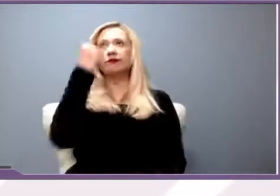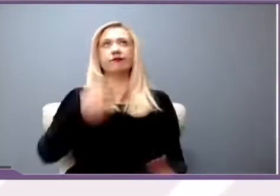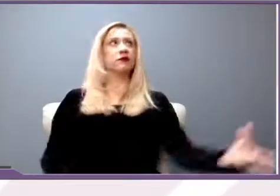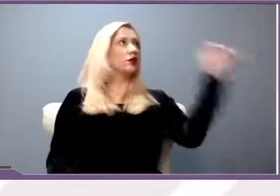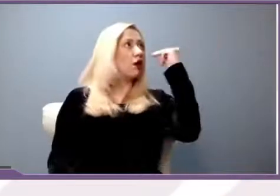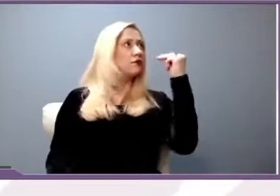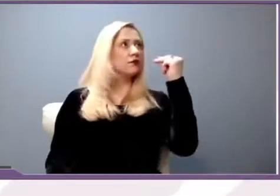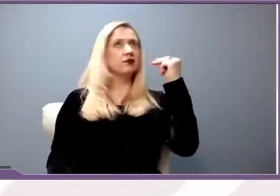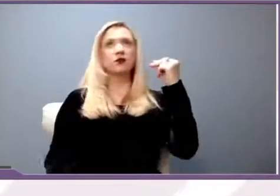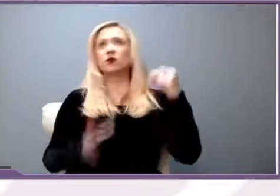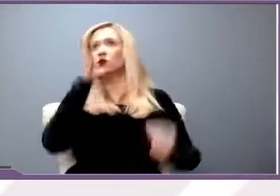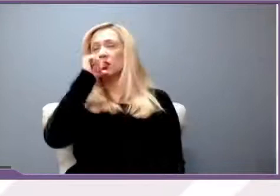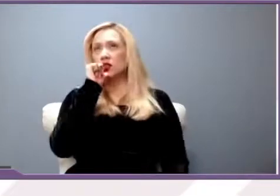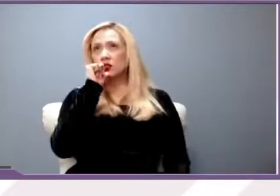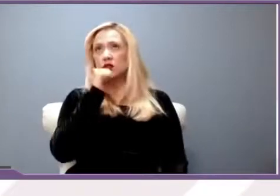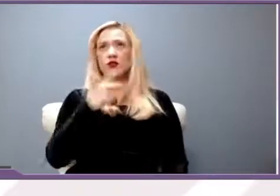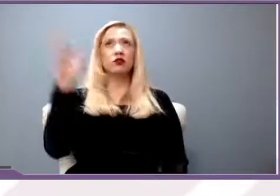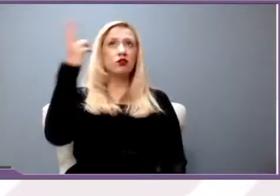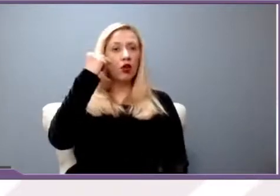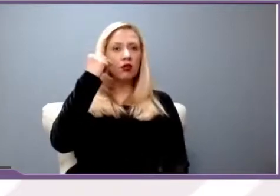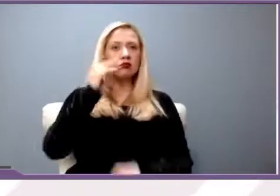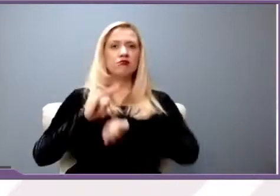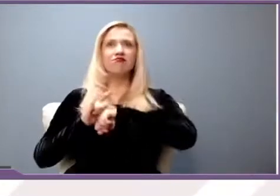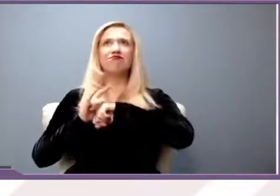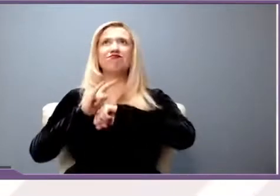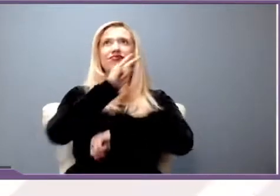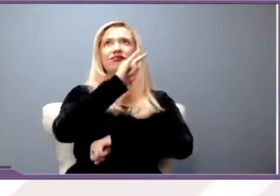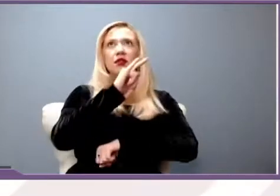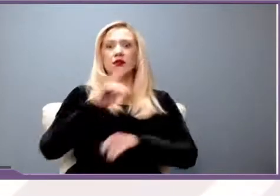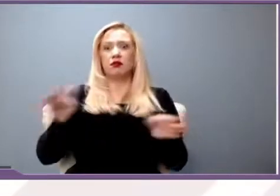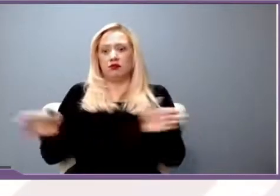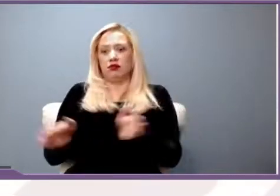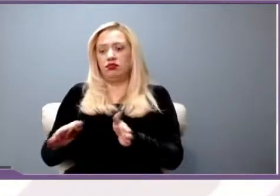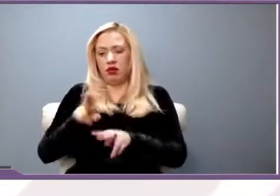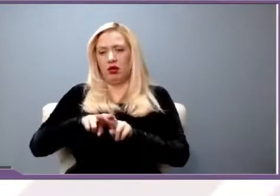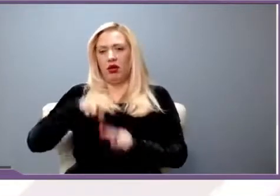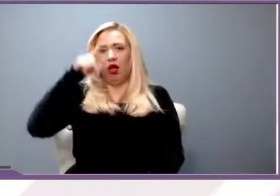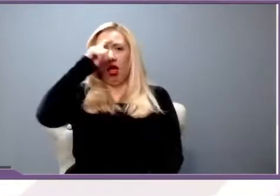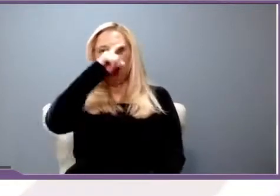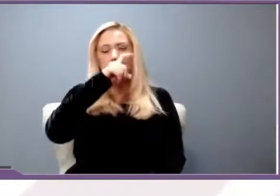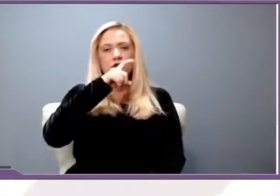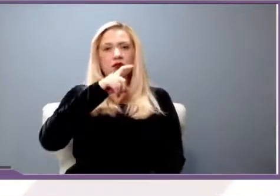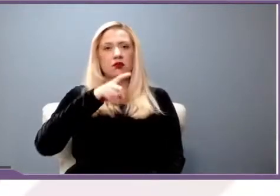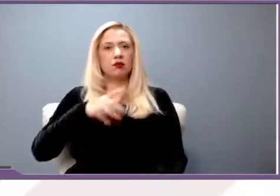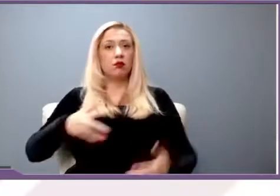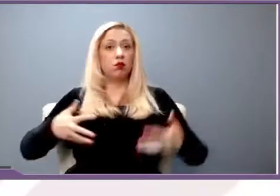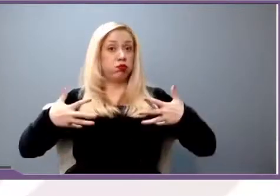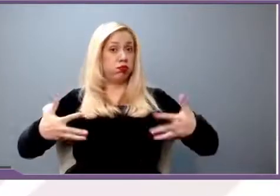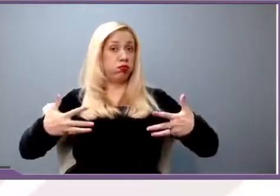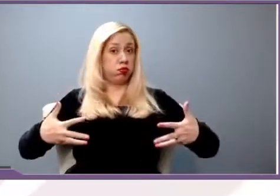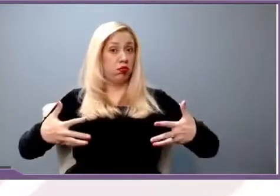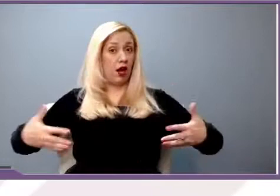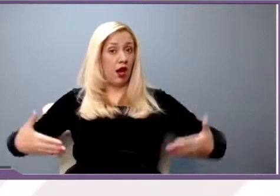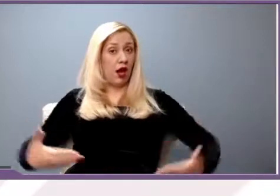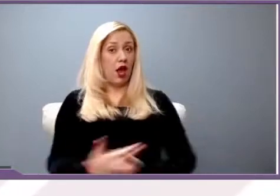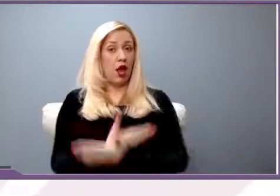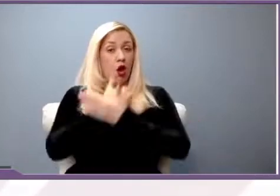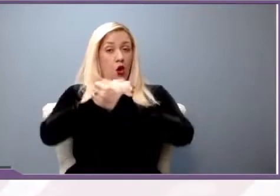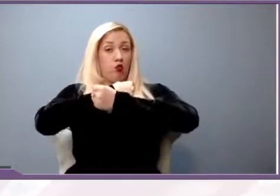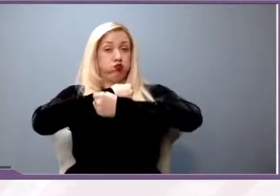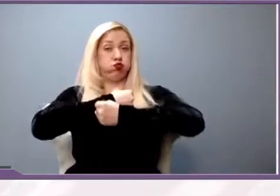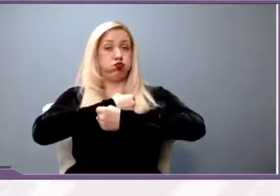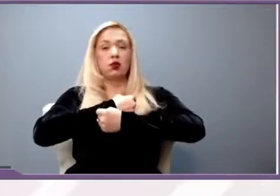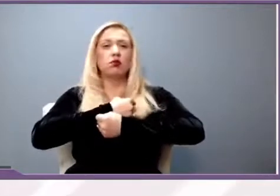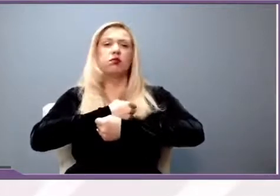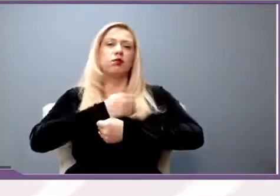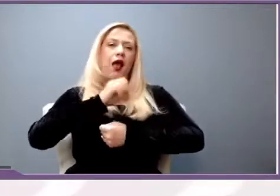también, yo siempre digo, por ahí no soy la única que lo dice, que la gorda no nace, se hace. ¿Sí? Si tienes una corporalidad